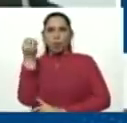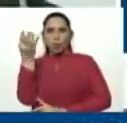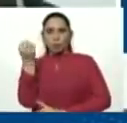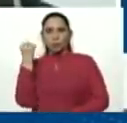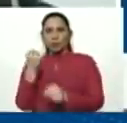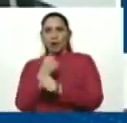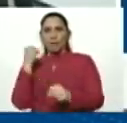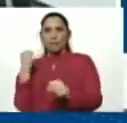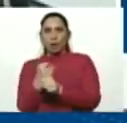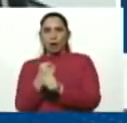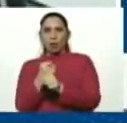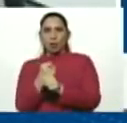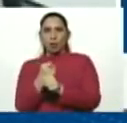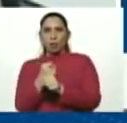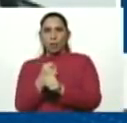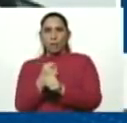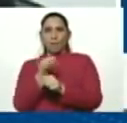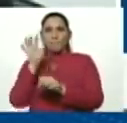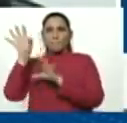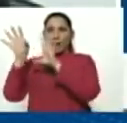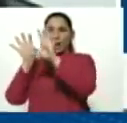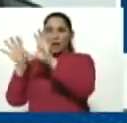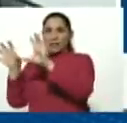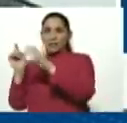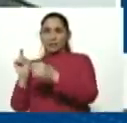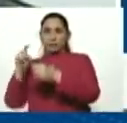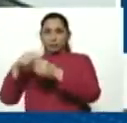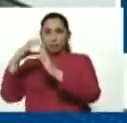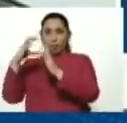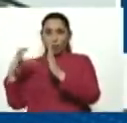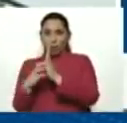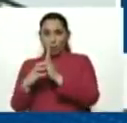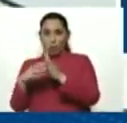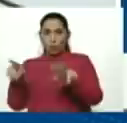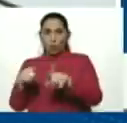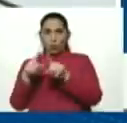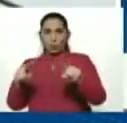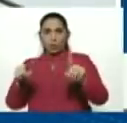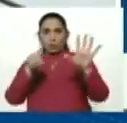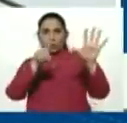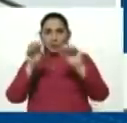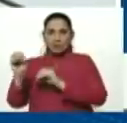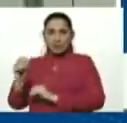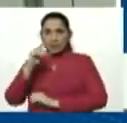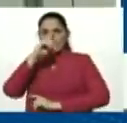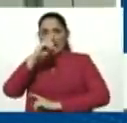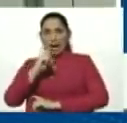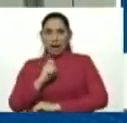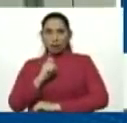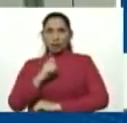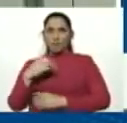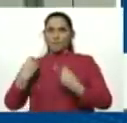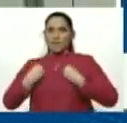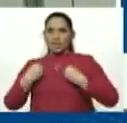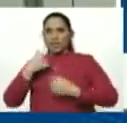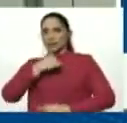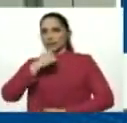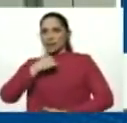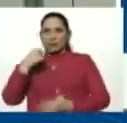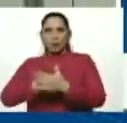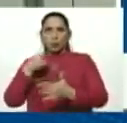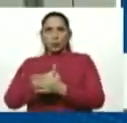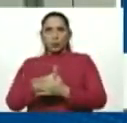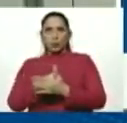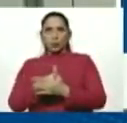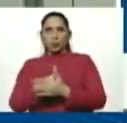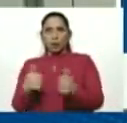trabajo entre los países de la OPEP que estamos cumpliendo 60 años de vida, de existencia y de lucha, con